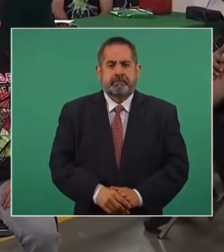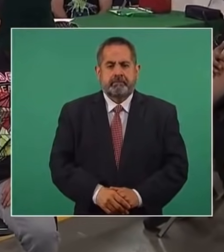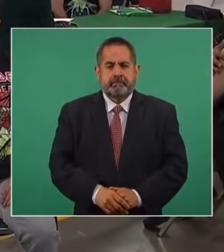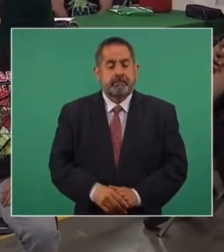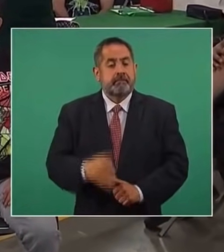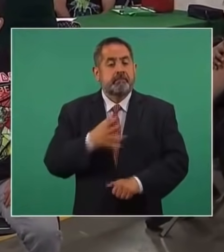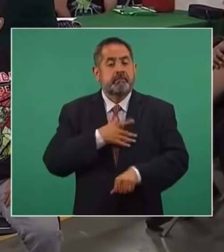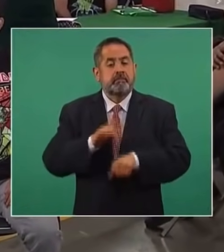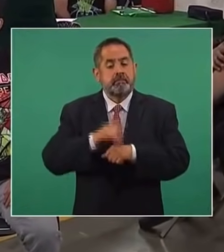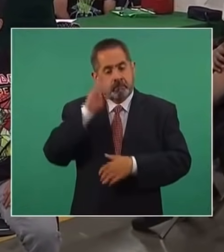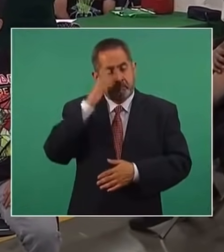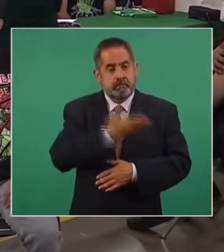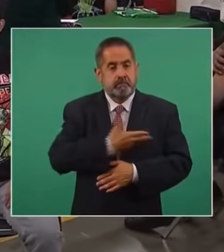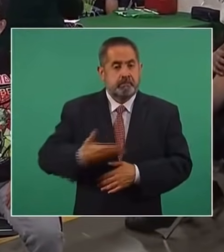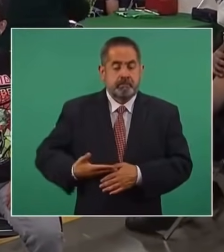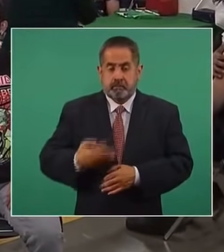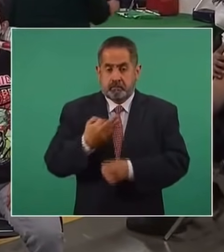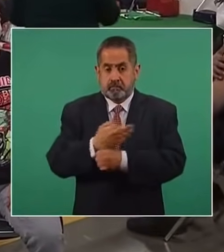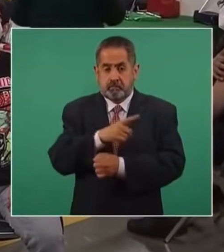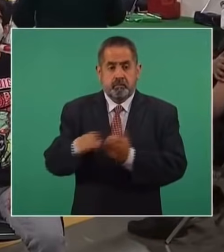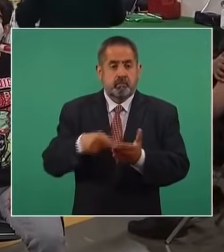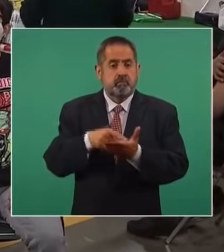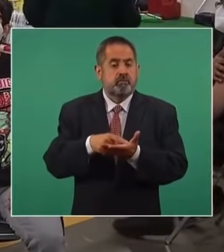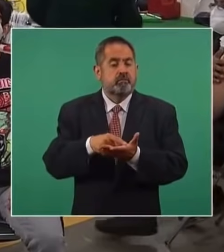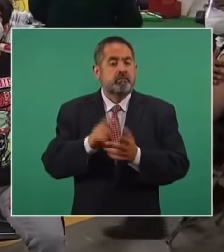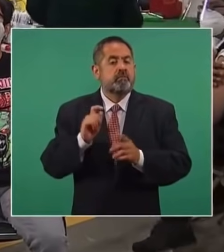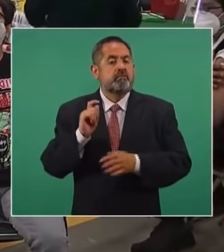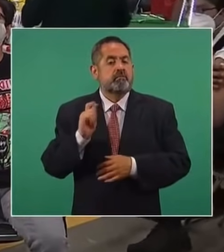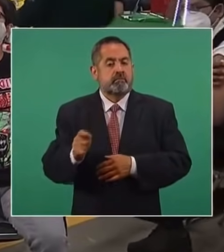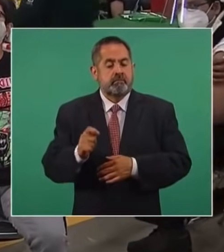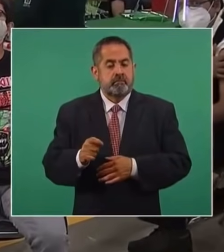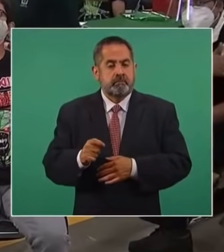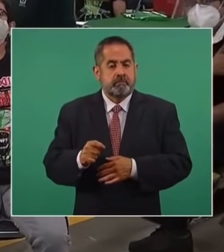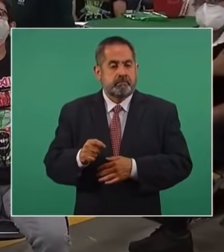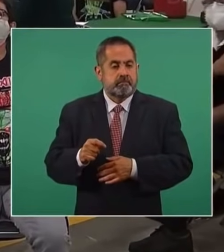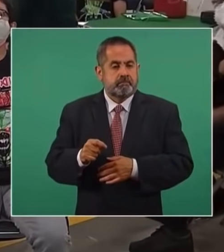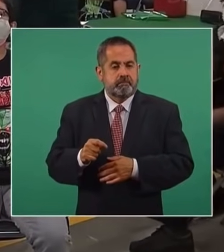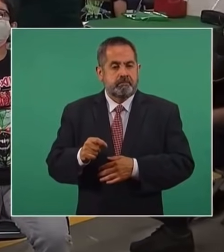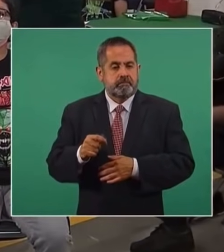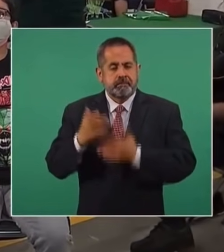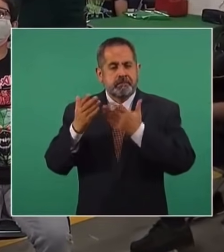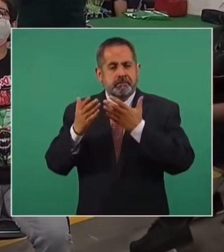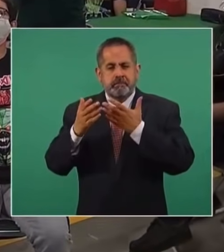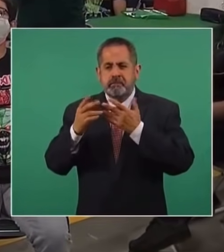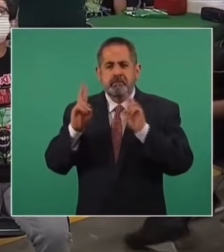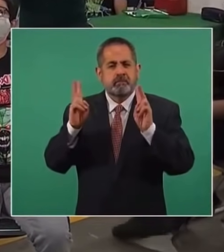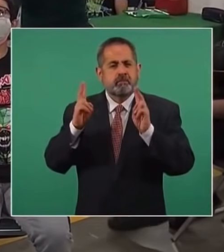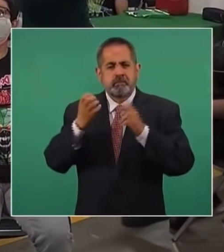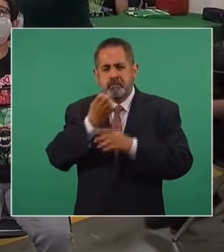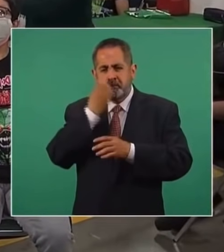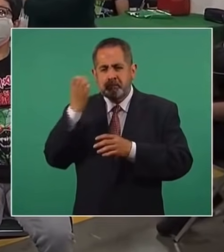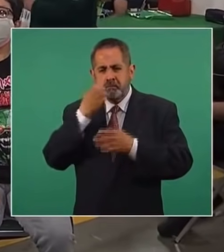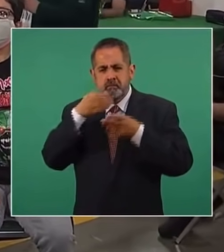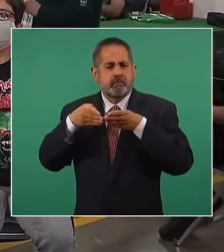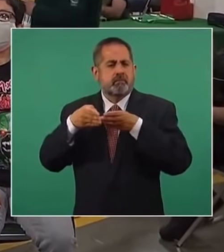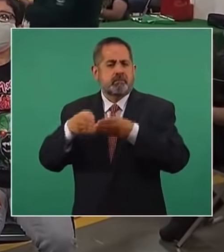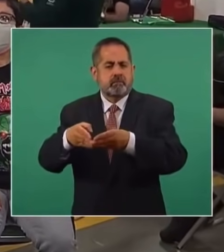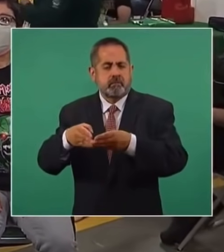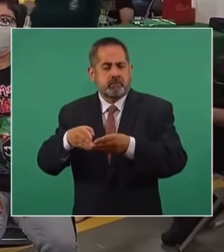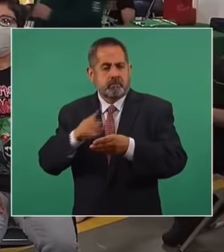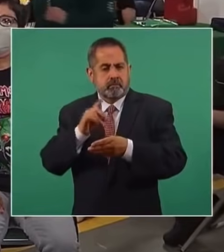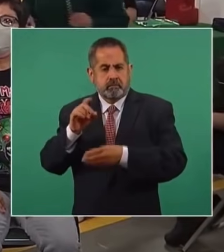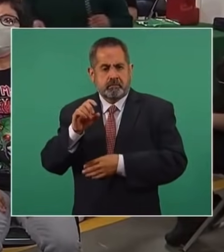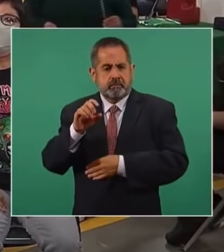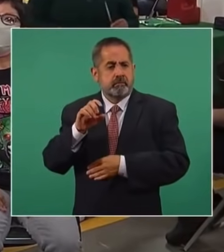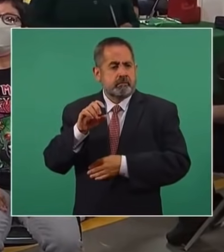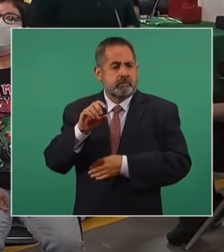Buenos días, señor presidente. Nos encontramos aquí en el Centro de Estudios Navales de las Ciencias, aquí de la Secretaría